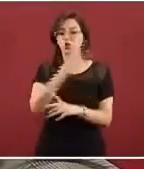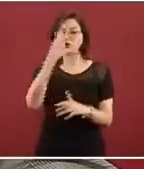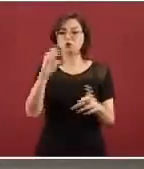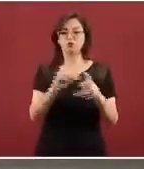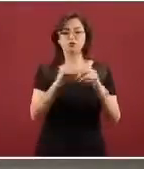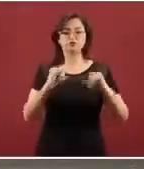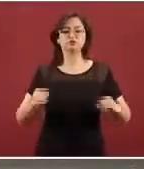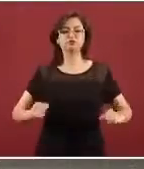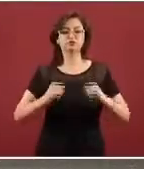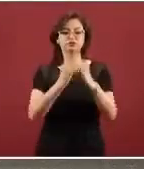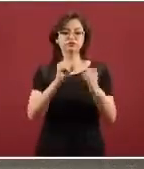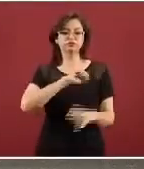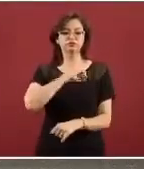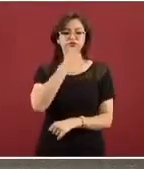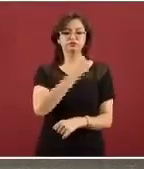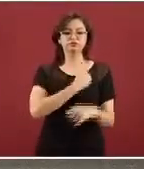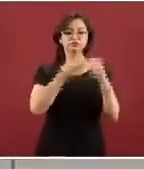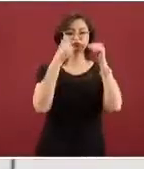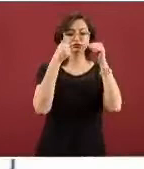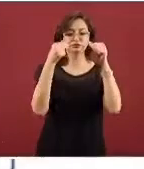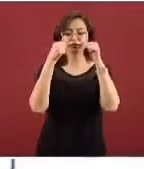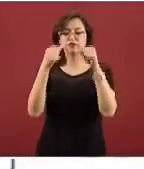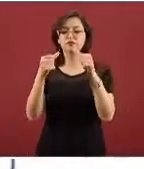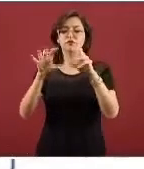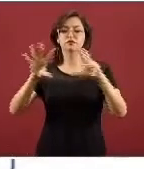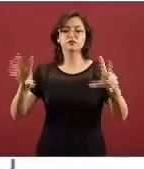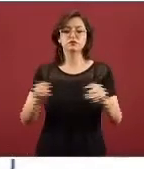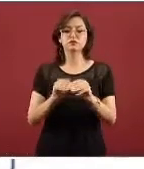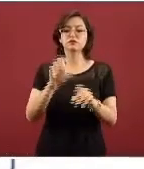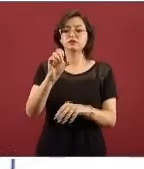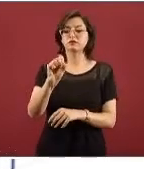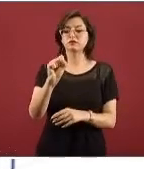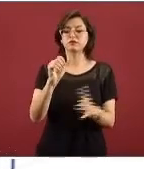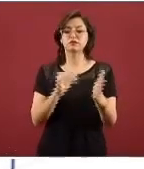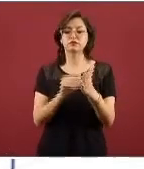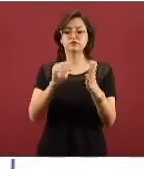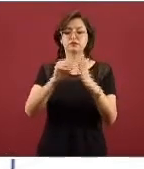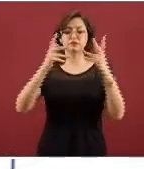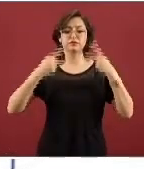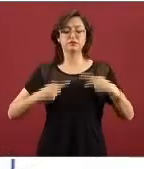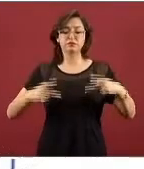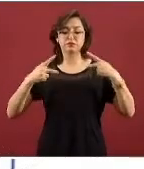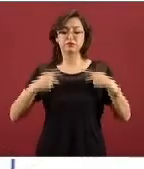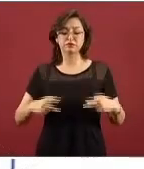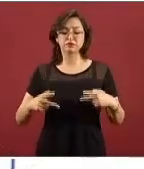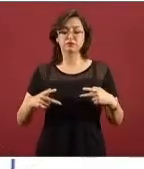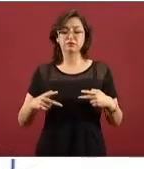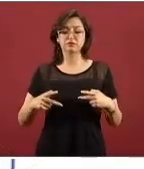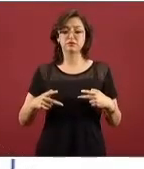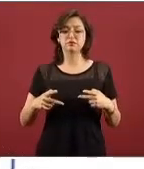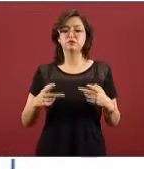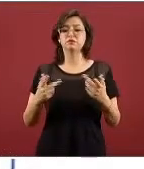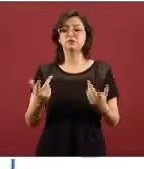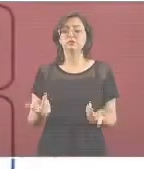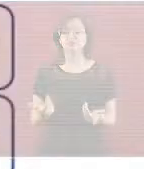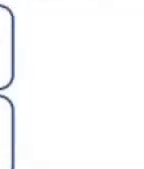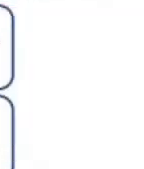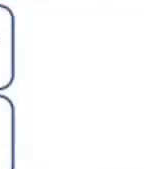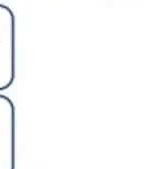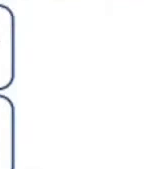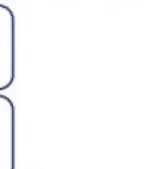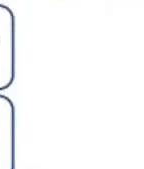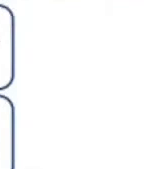las instancias de salud y que cubren a 60 millones de habitantes en la parte sin protección,